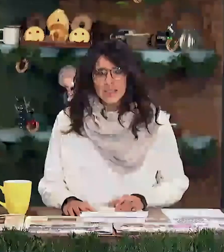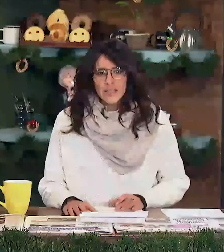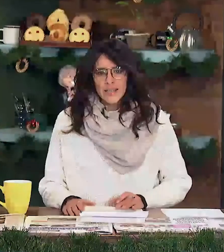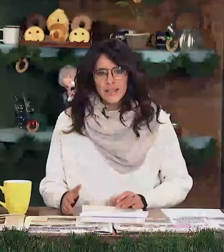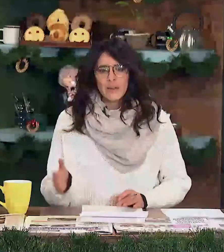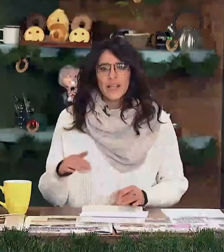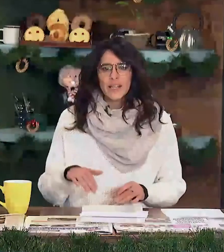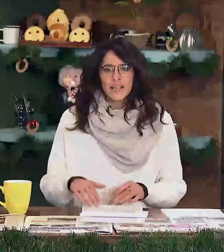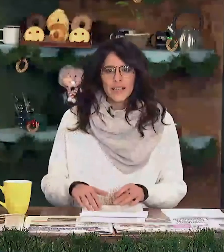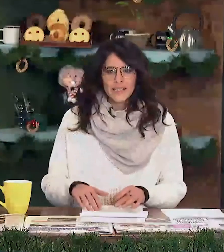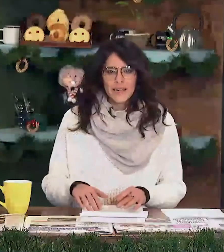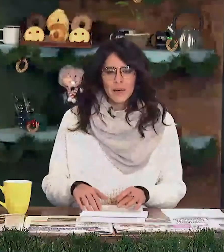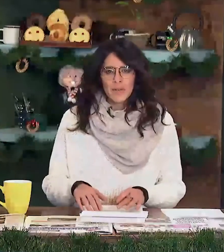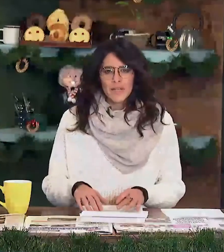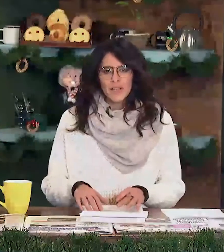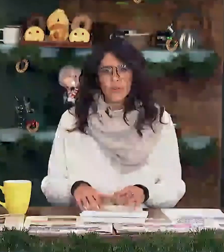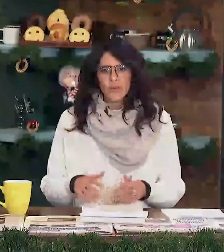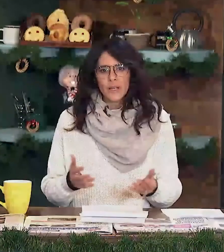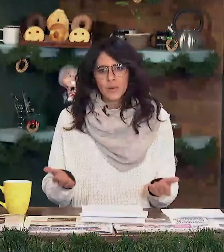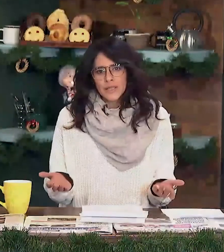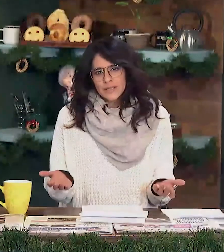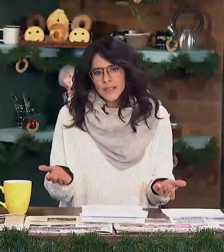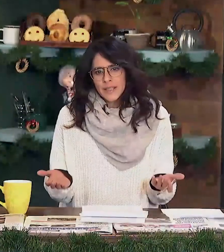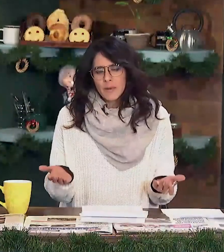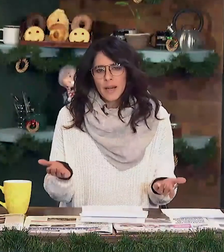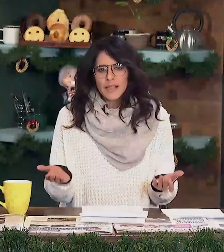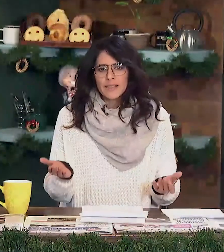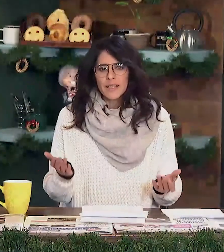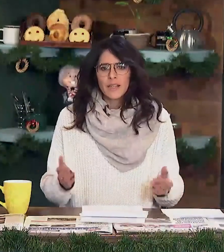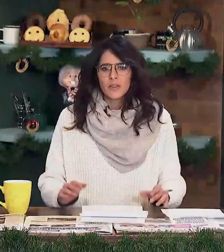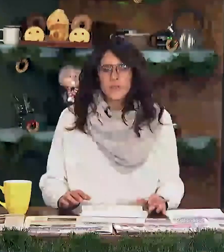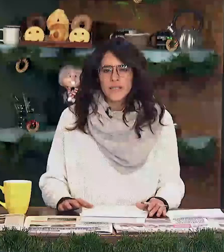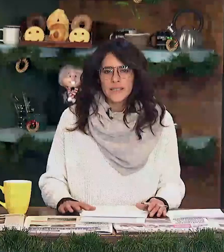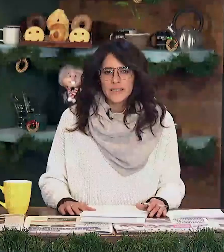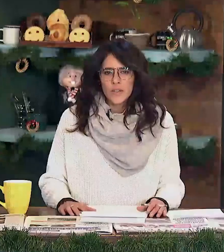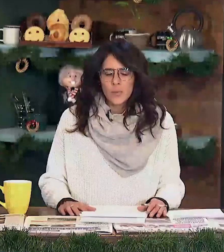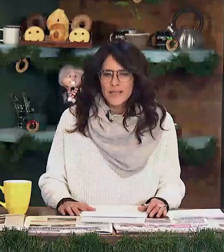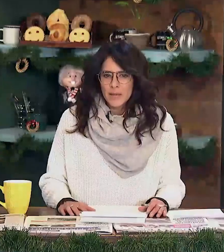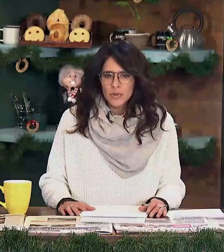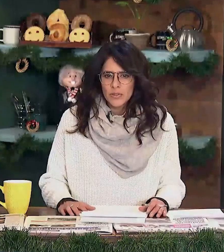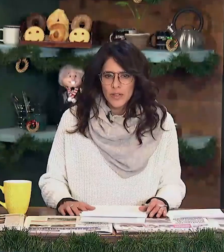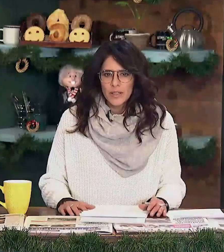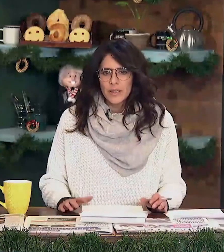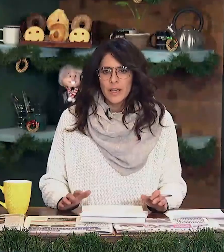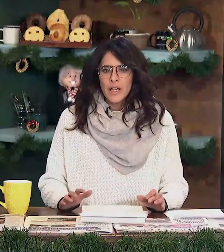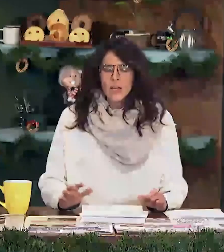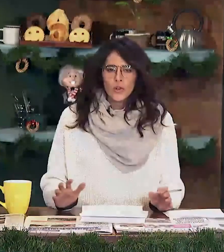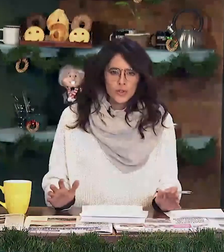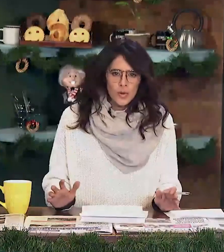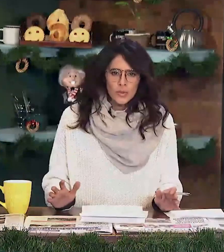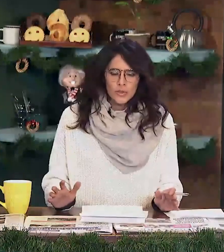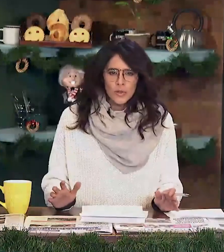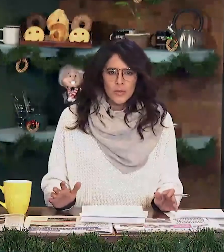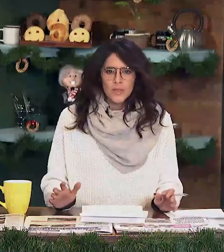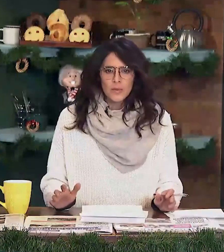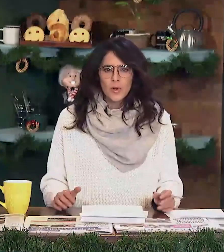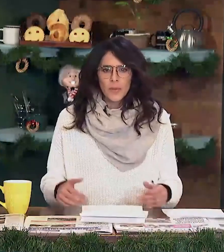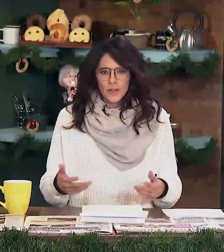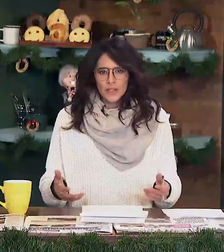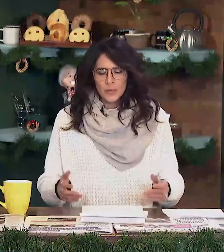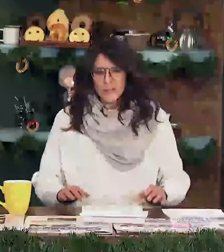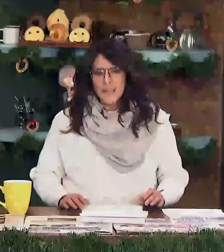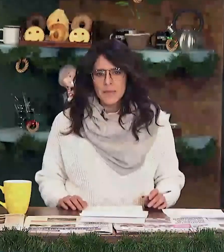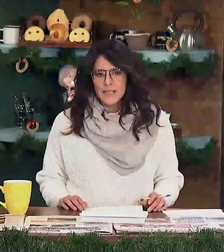Milley, en Argentina debería de regresar a México y pues hace el balance, el contraste, dice, no pensamos diferente, no somos lo